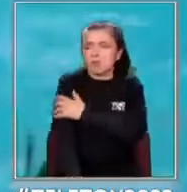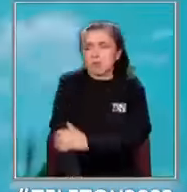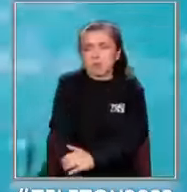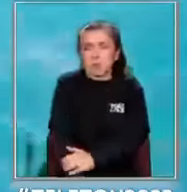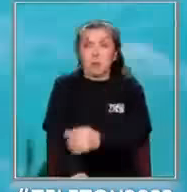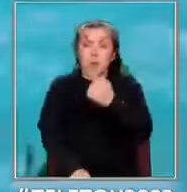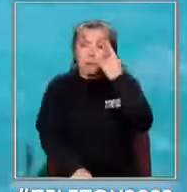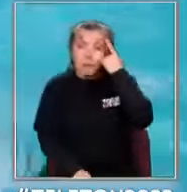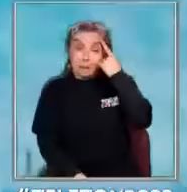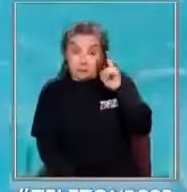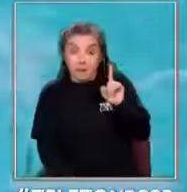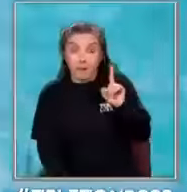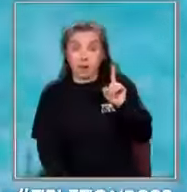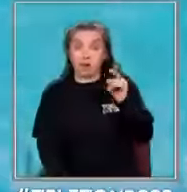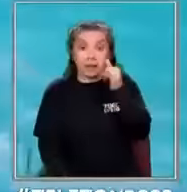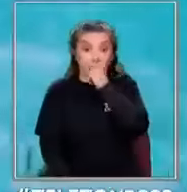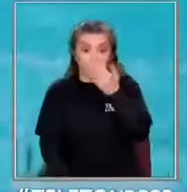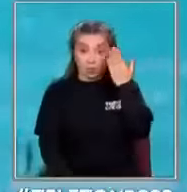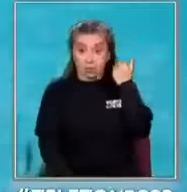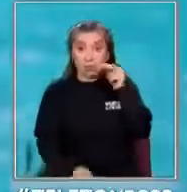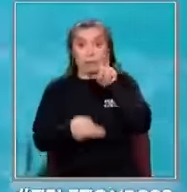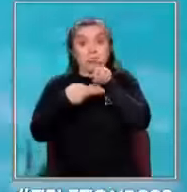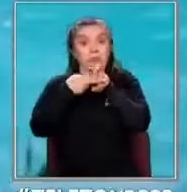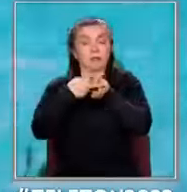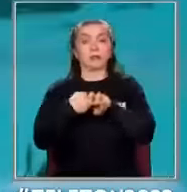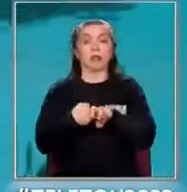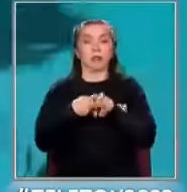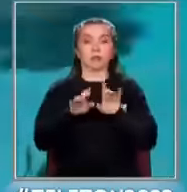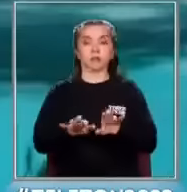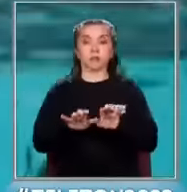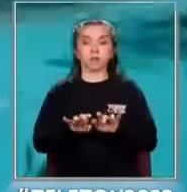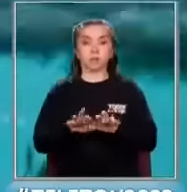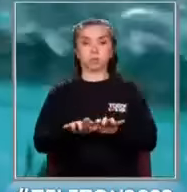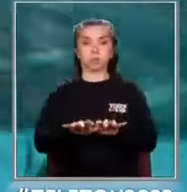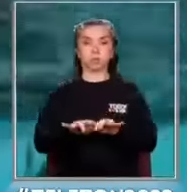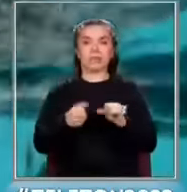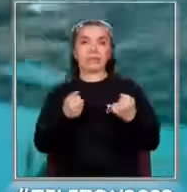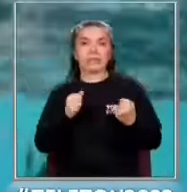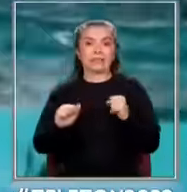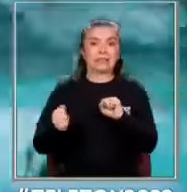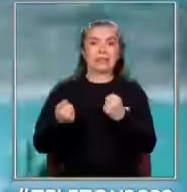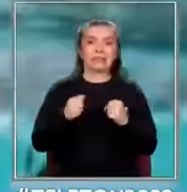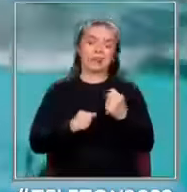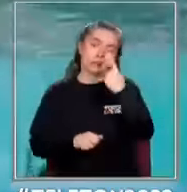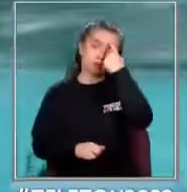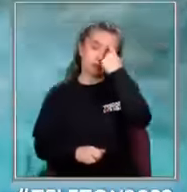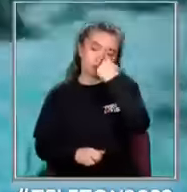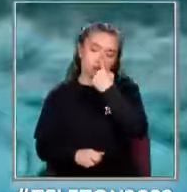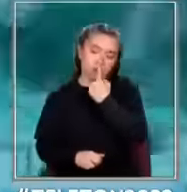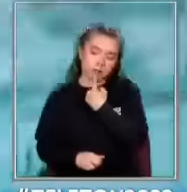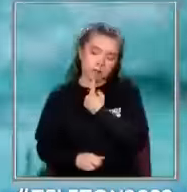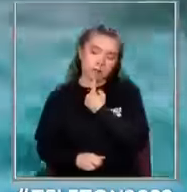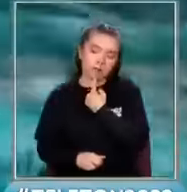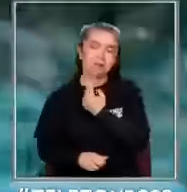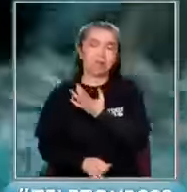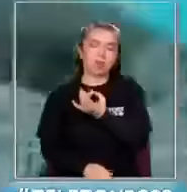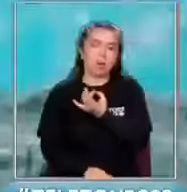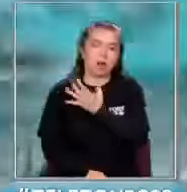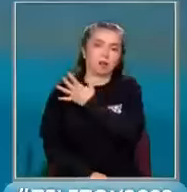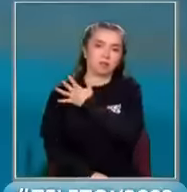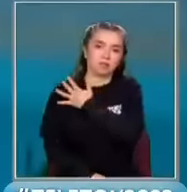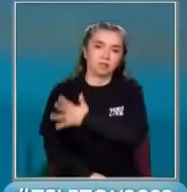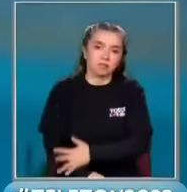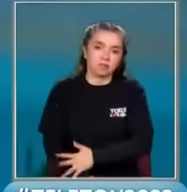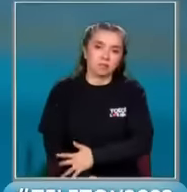como estaba en ese tiempo sentado en los computadores, más estresado, más triste, sentía dolor.